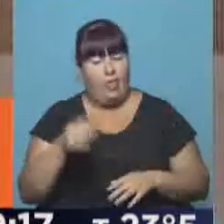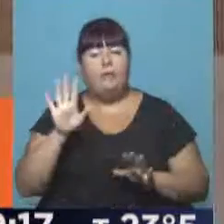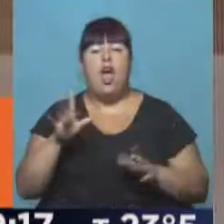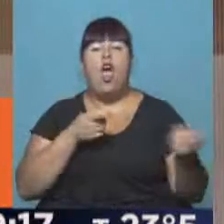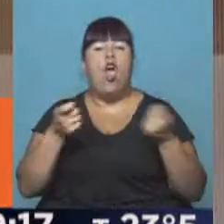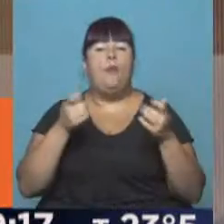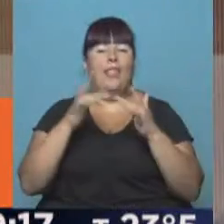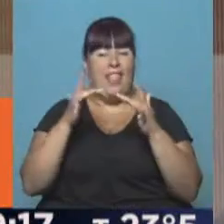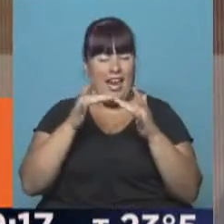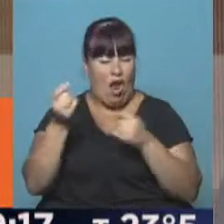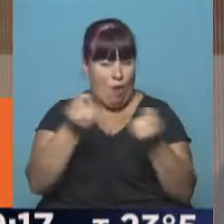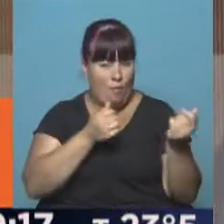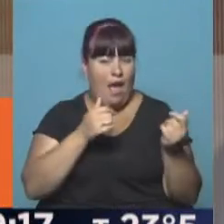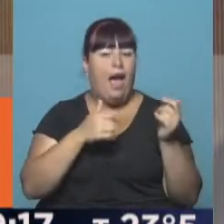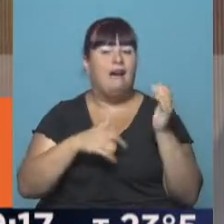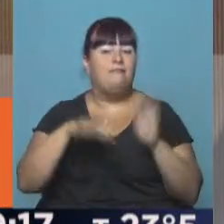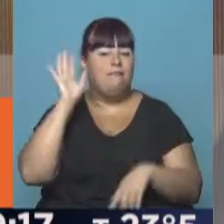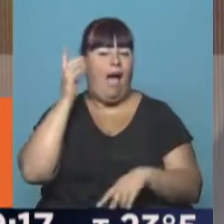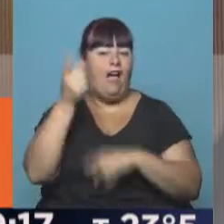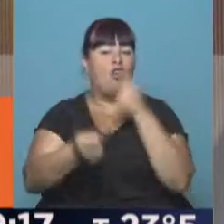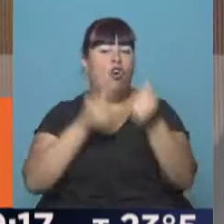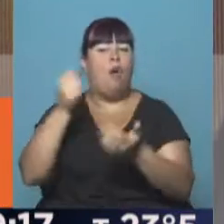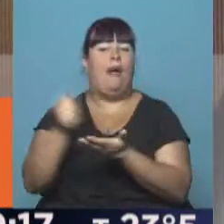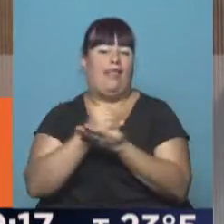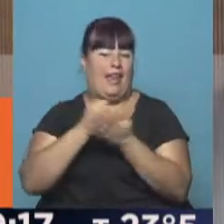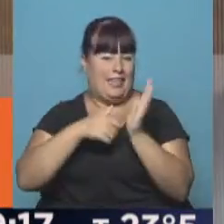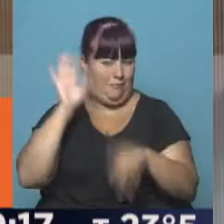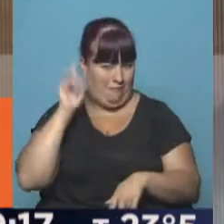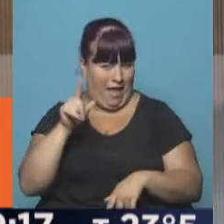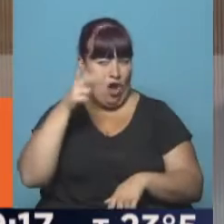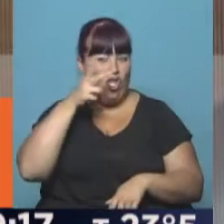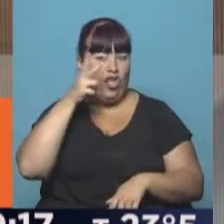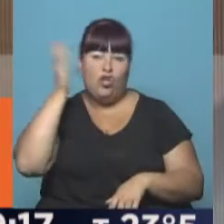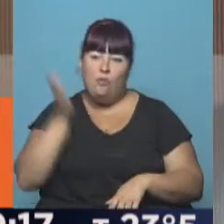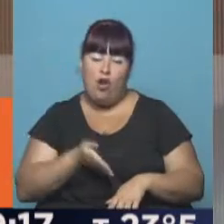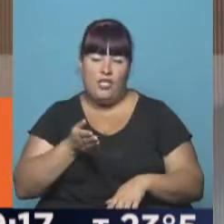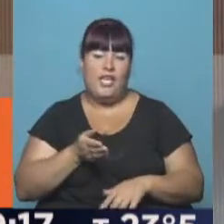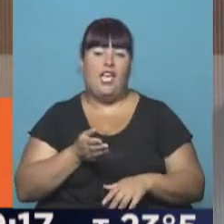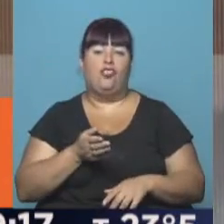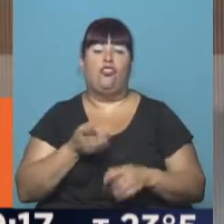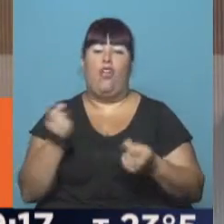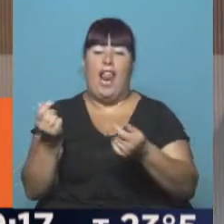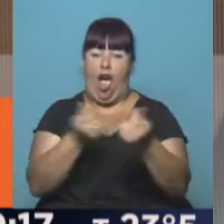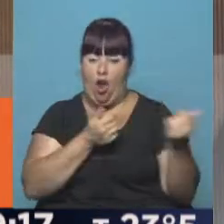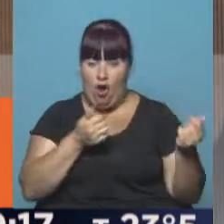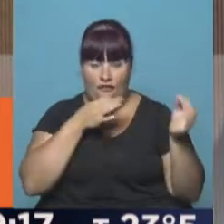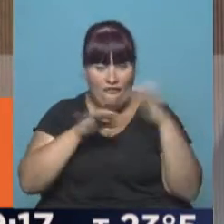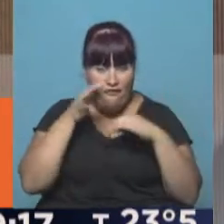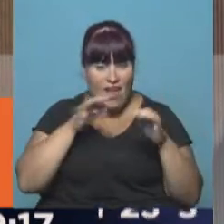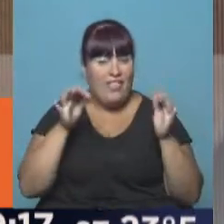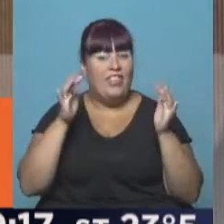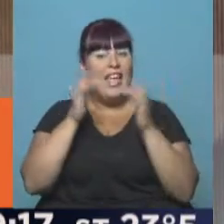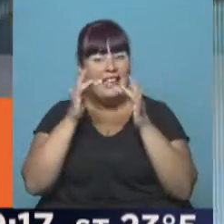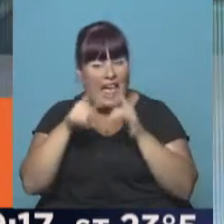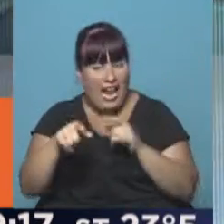comercio electrónico tiene una gran participación de compra con tarjeta de crédito el 88 por ciento de lo que se vende en comercio electrónico